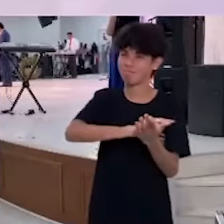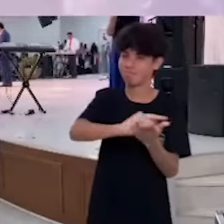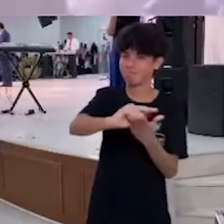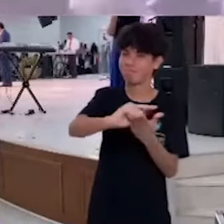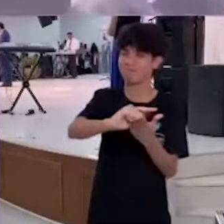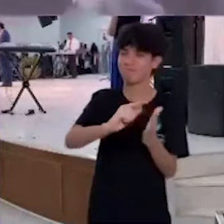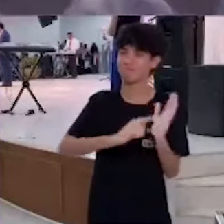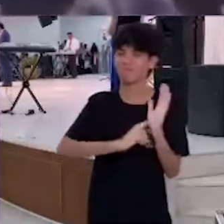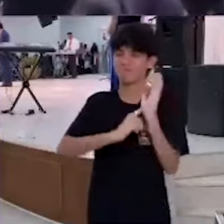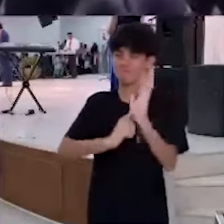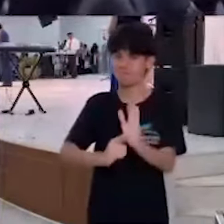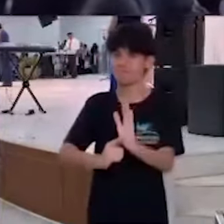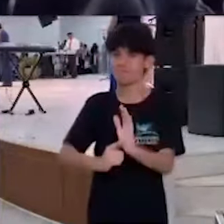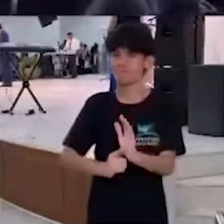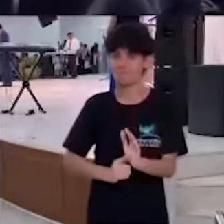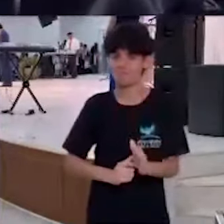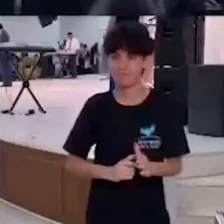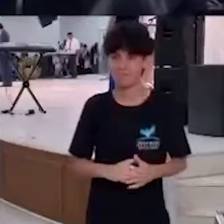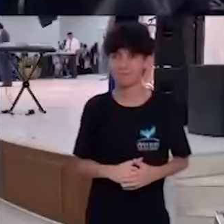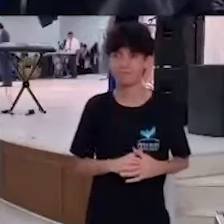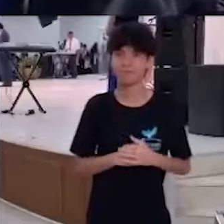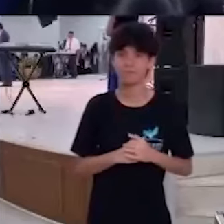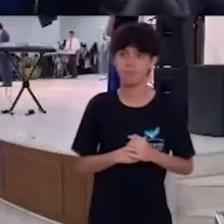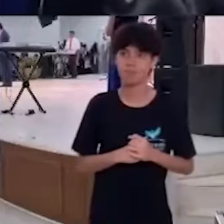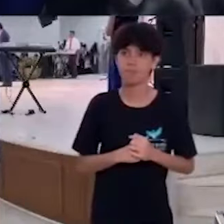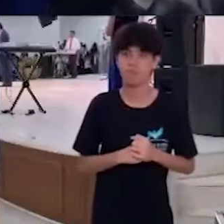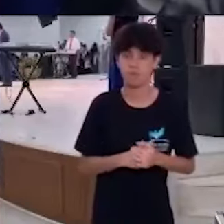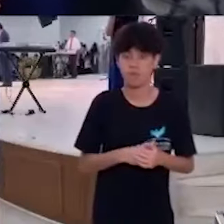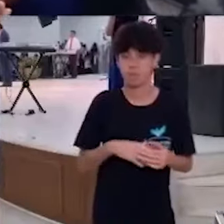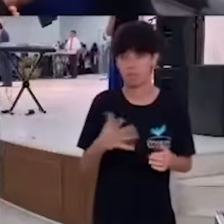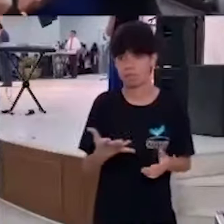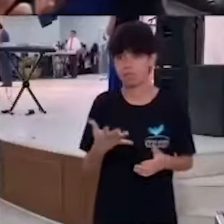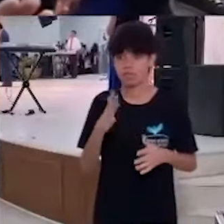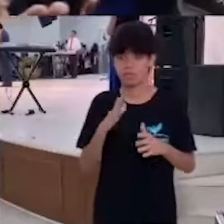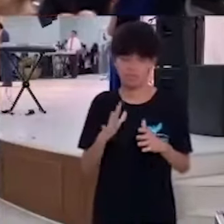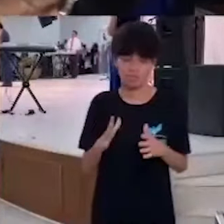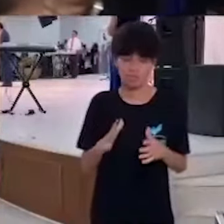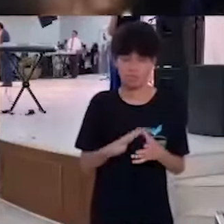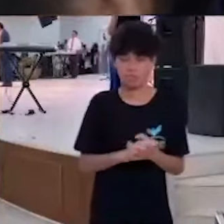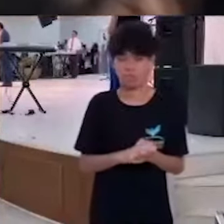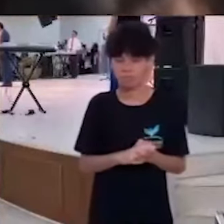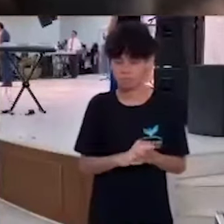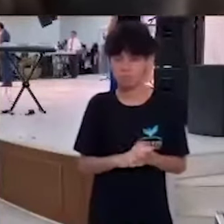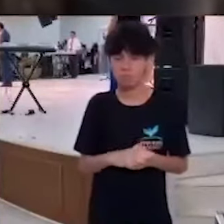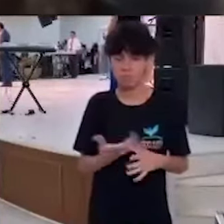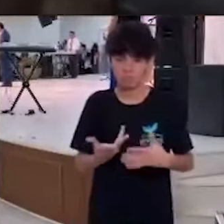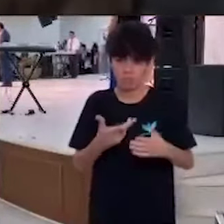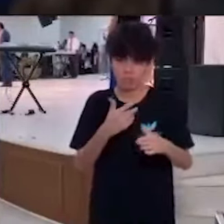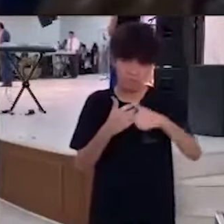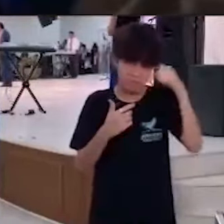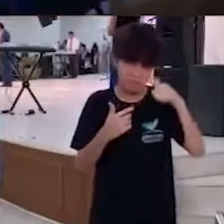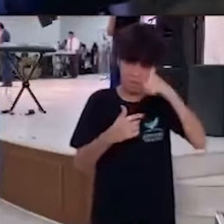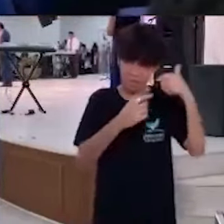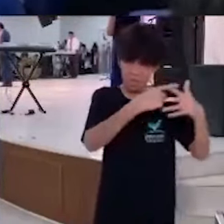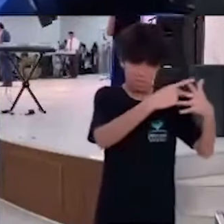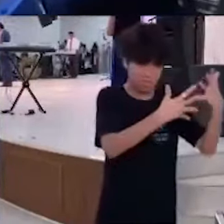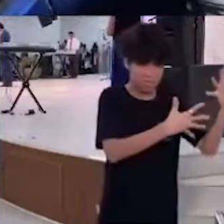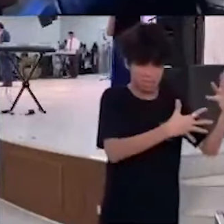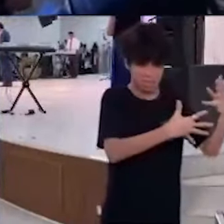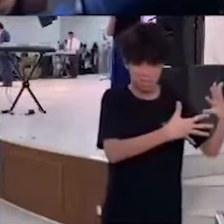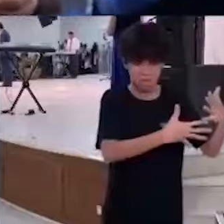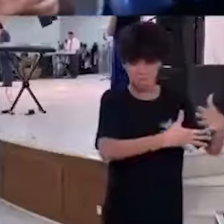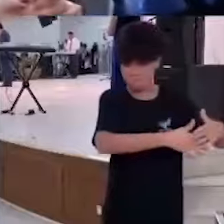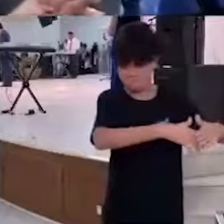fea que es la mancha del adulterio, de la fornicación y del pecado de la inmoralidad sexual. Aquí